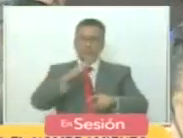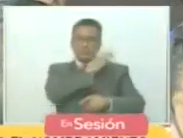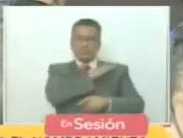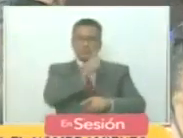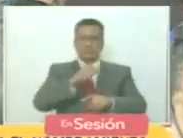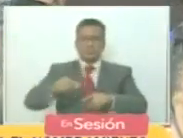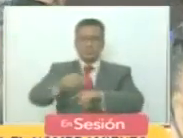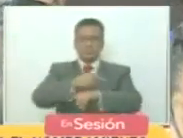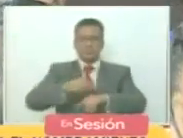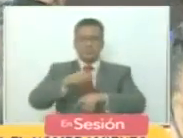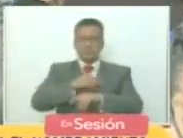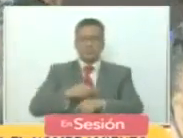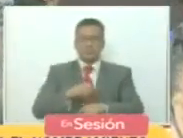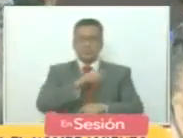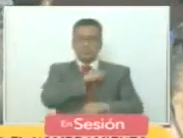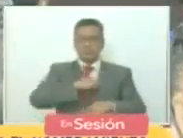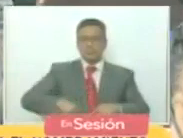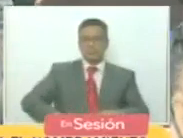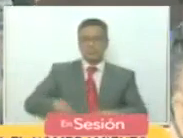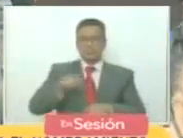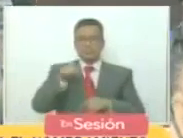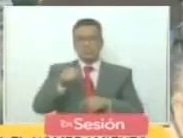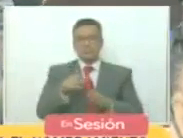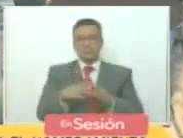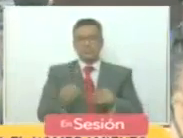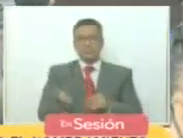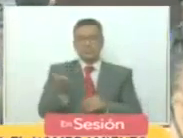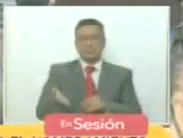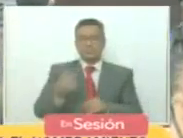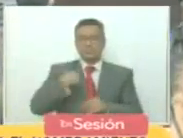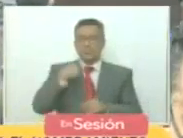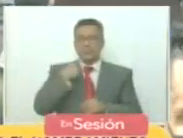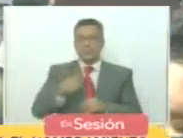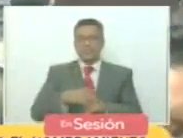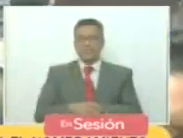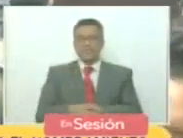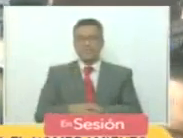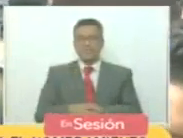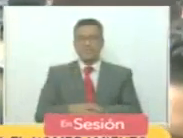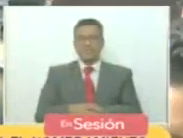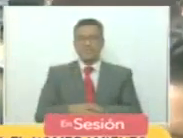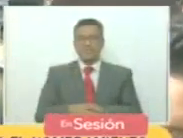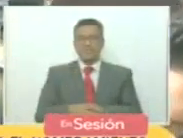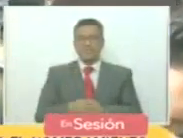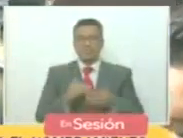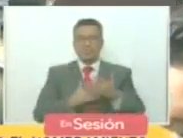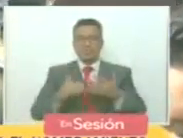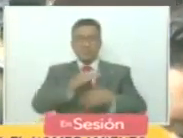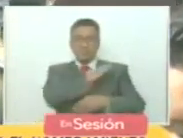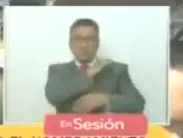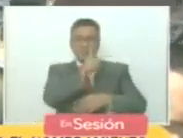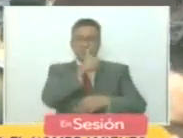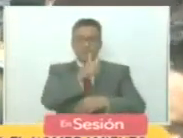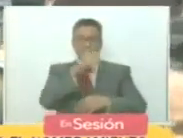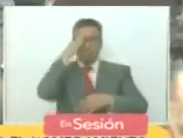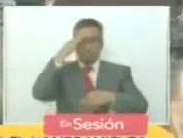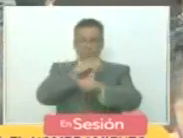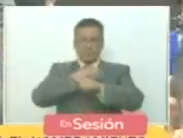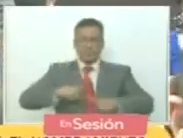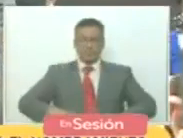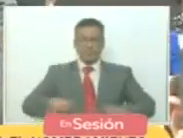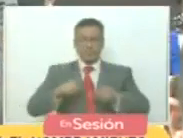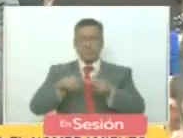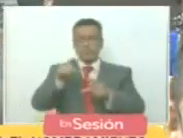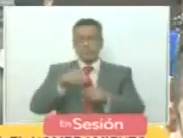Estado. Es muy importante resaltar que en su grado de general de división